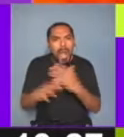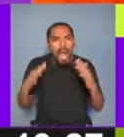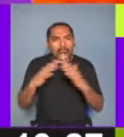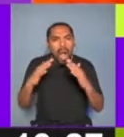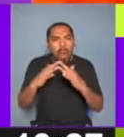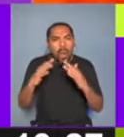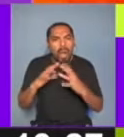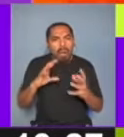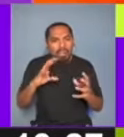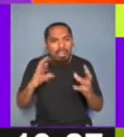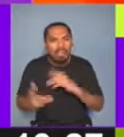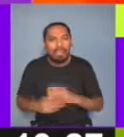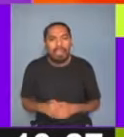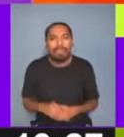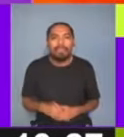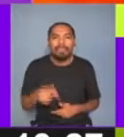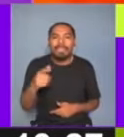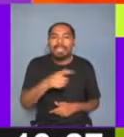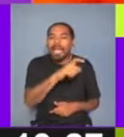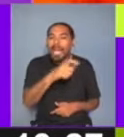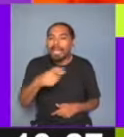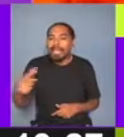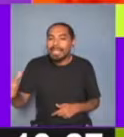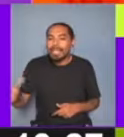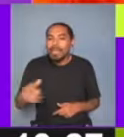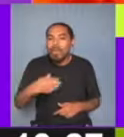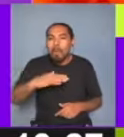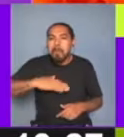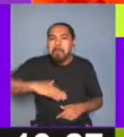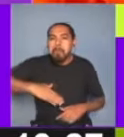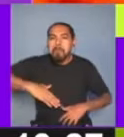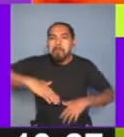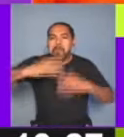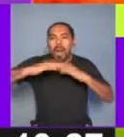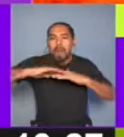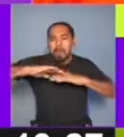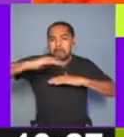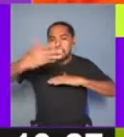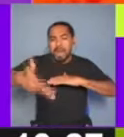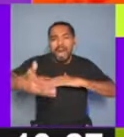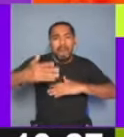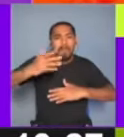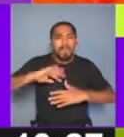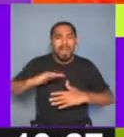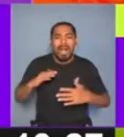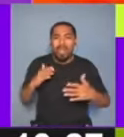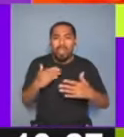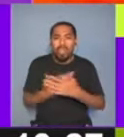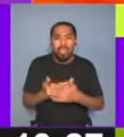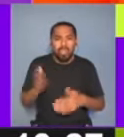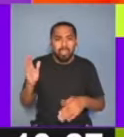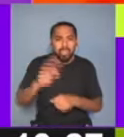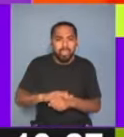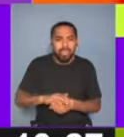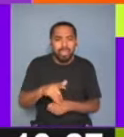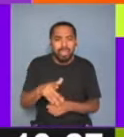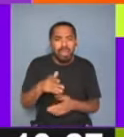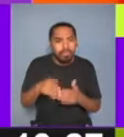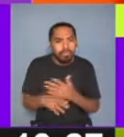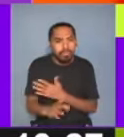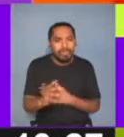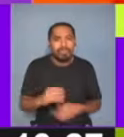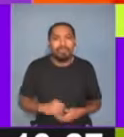y que ha desbordado bocas de tormenta tapada de rejilla y que hizo que se vaya a lugares